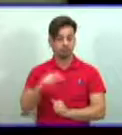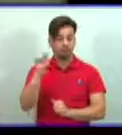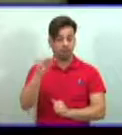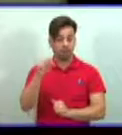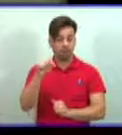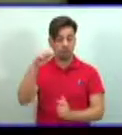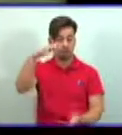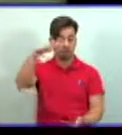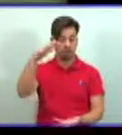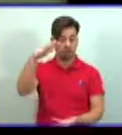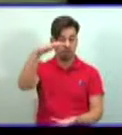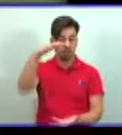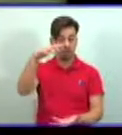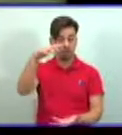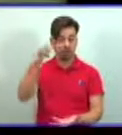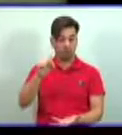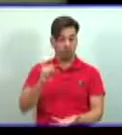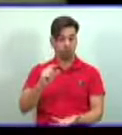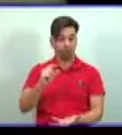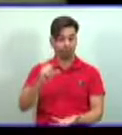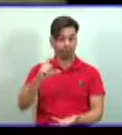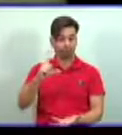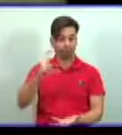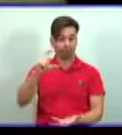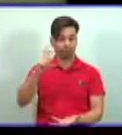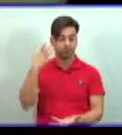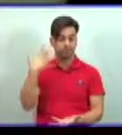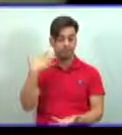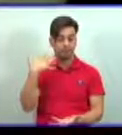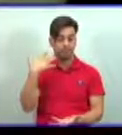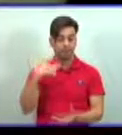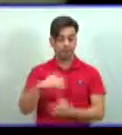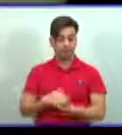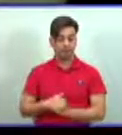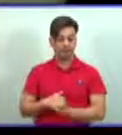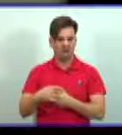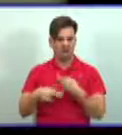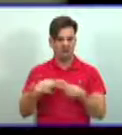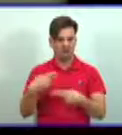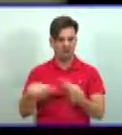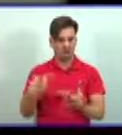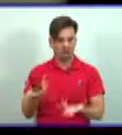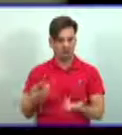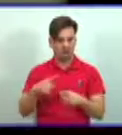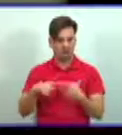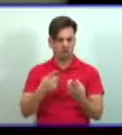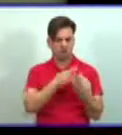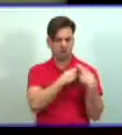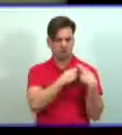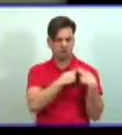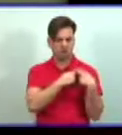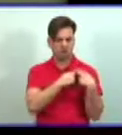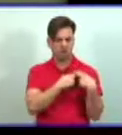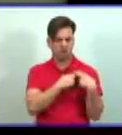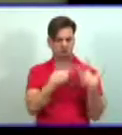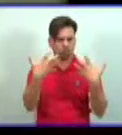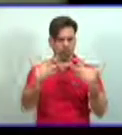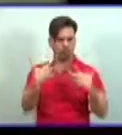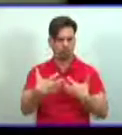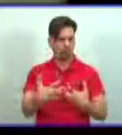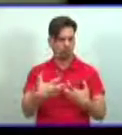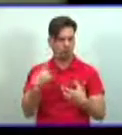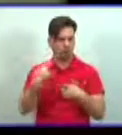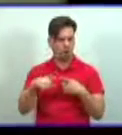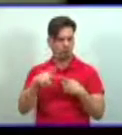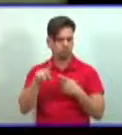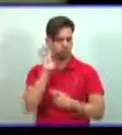polares, a partir del aumento de estos gases de efecto invernadero que emitimos a la atmósfera, aumenta la temperatura. Se pueden derretir, y si